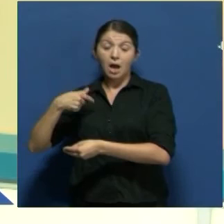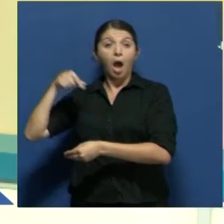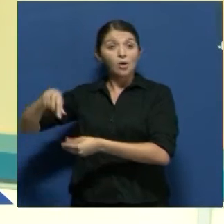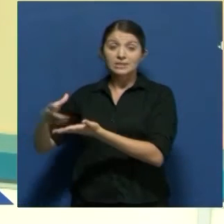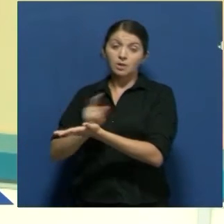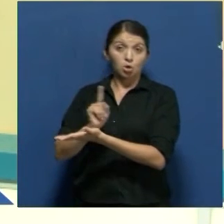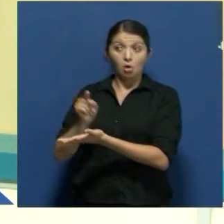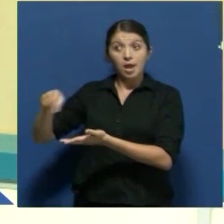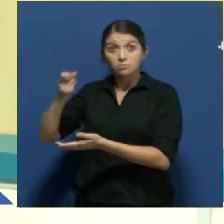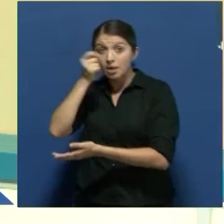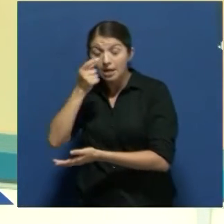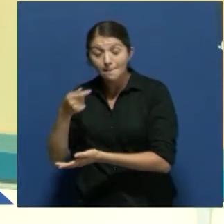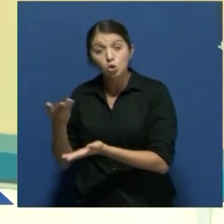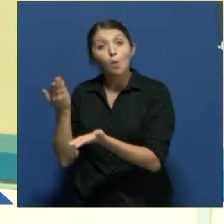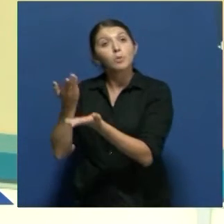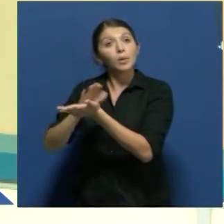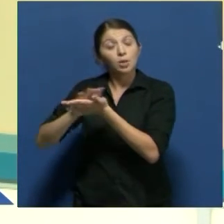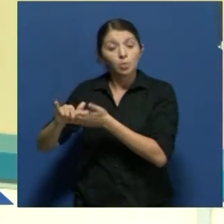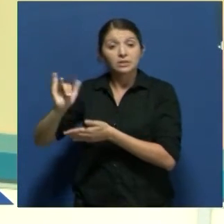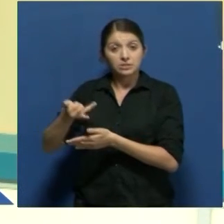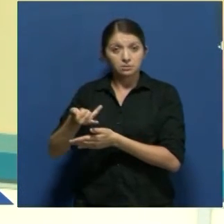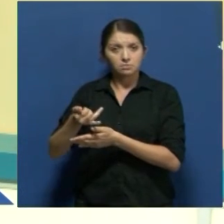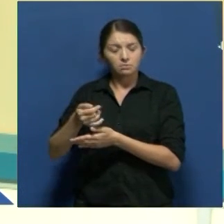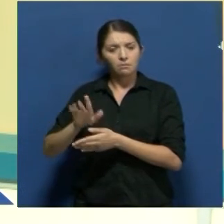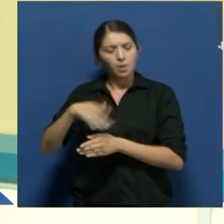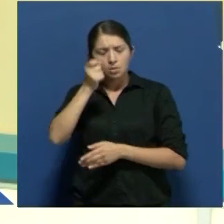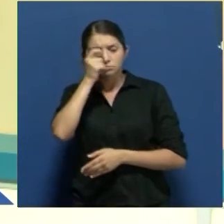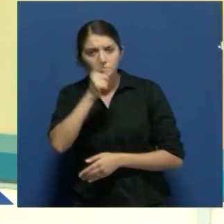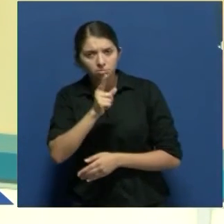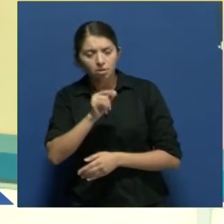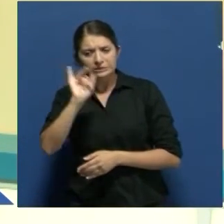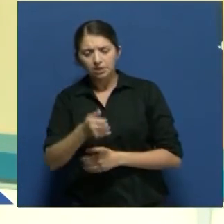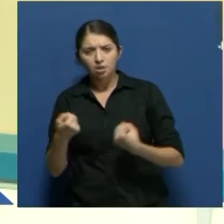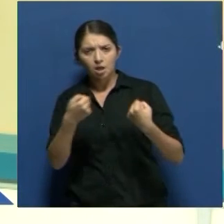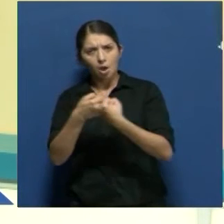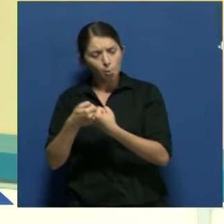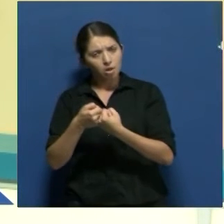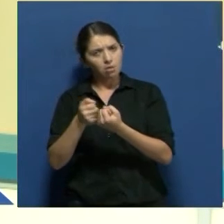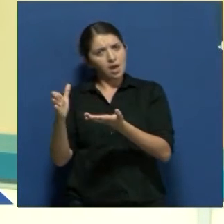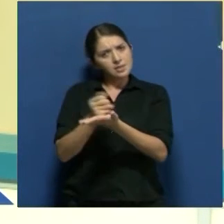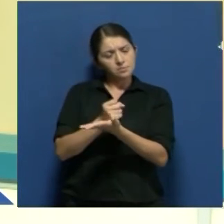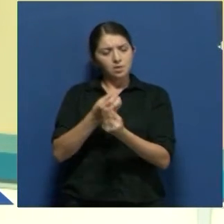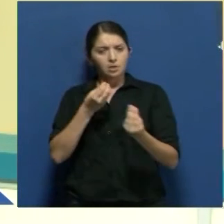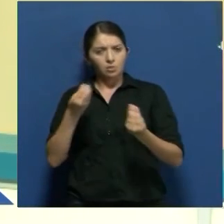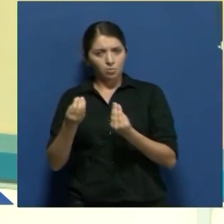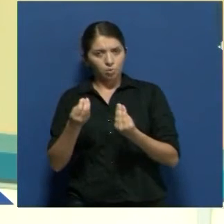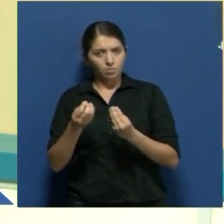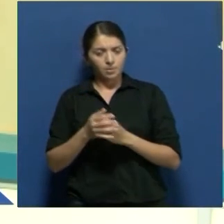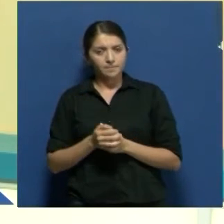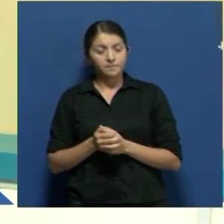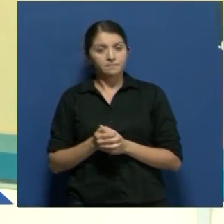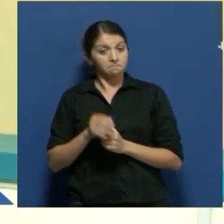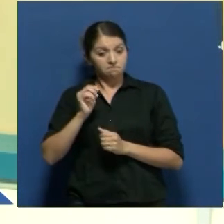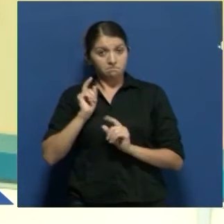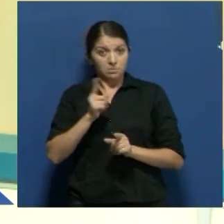y sin ningún tipo de análisis previo se aceptó. Claro. Eso da la pauta, según cuenta Alconada Amón aquí, con lo que acabamos de